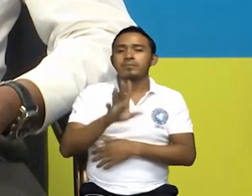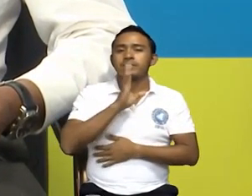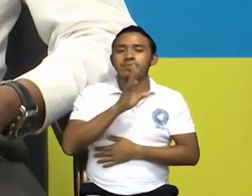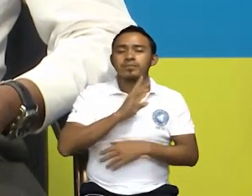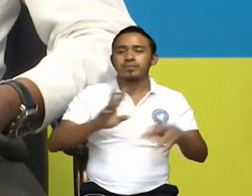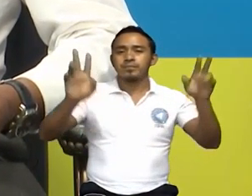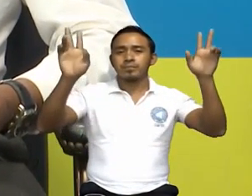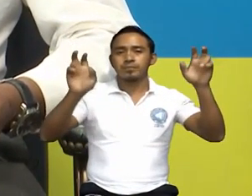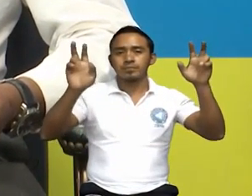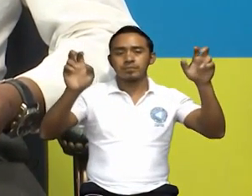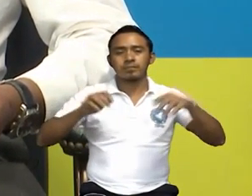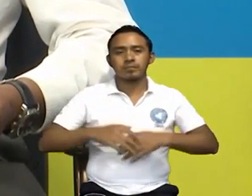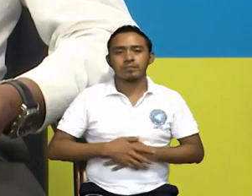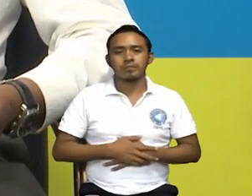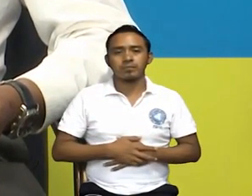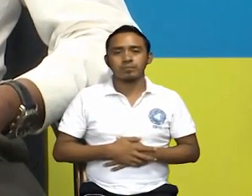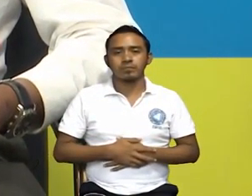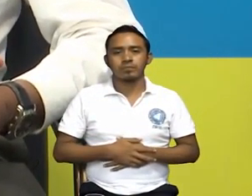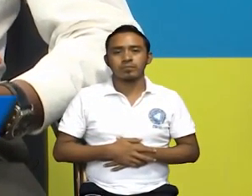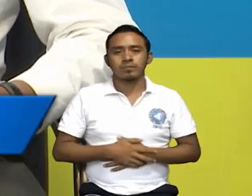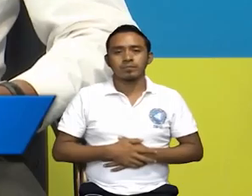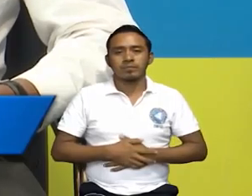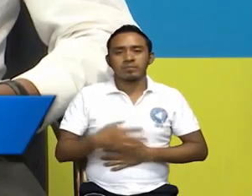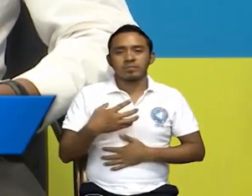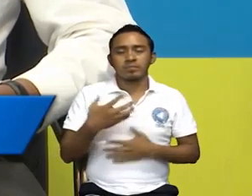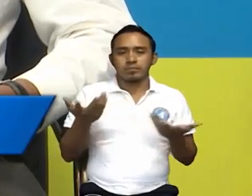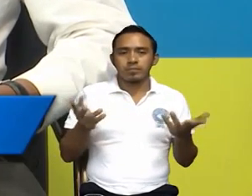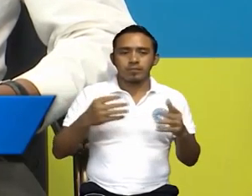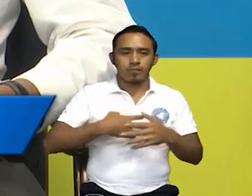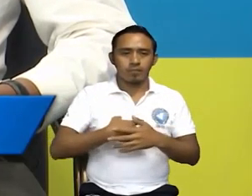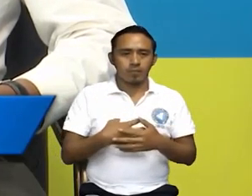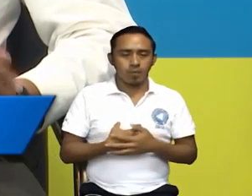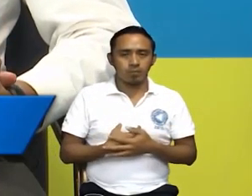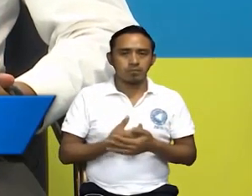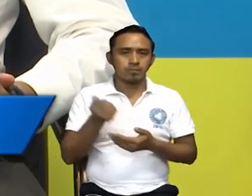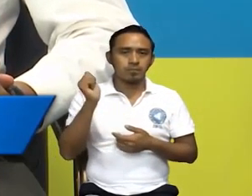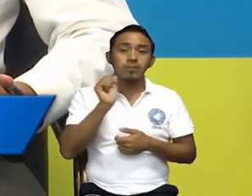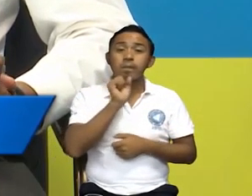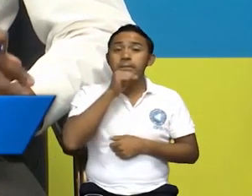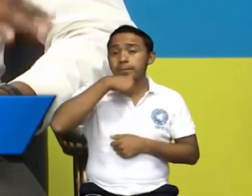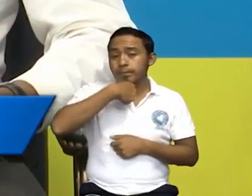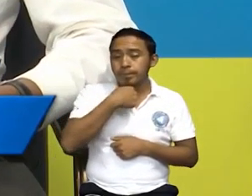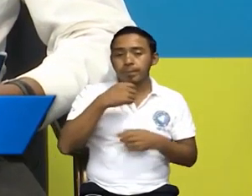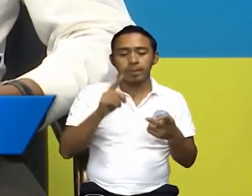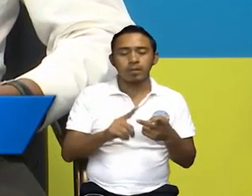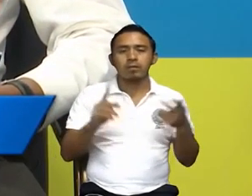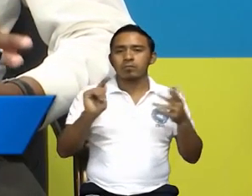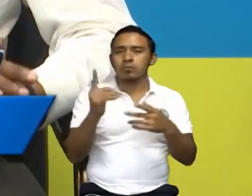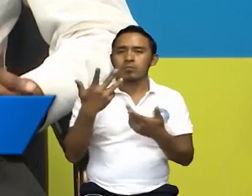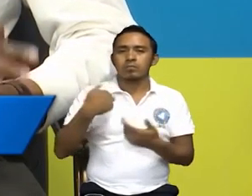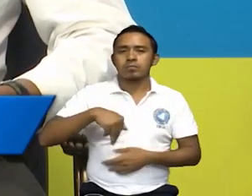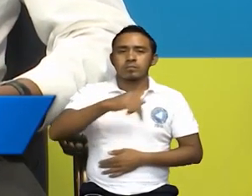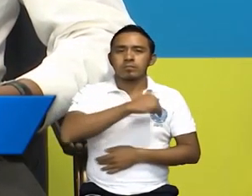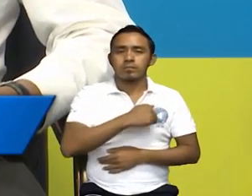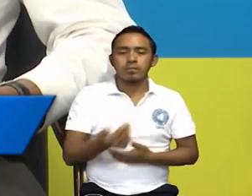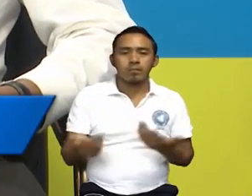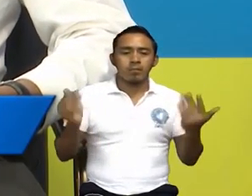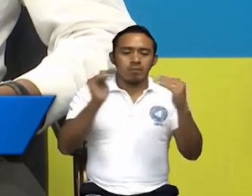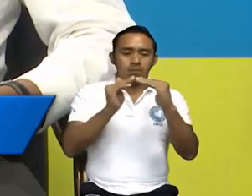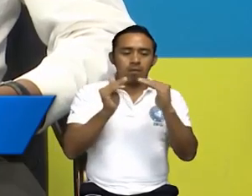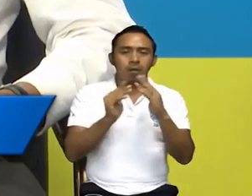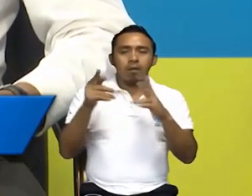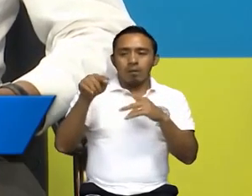hablar, precisamente vamos a hablar de un tema que involucra a los adultos mayores y a todos los miembros del hogar, especialmente pues